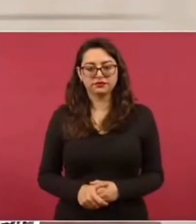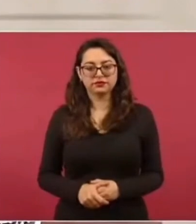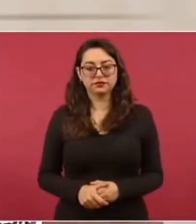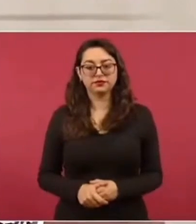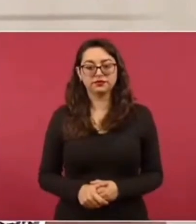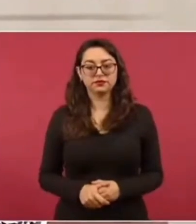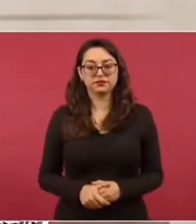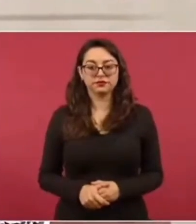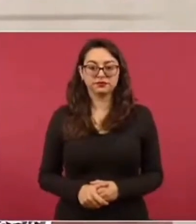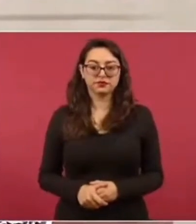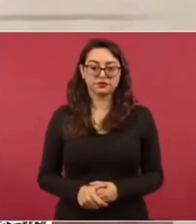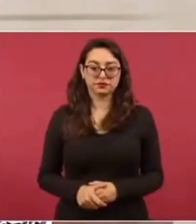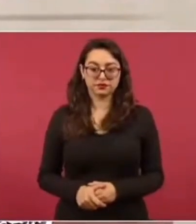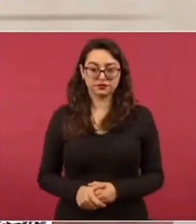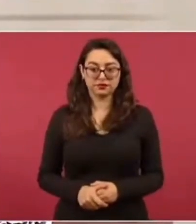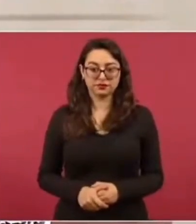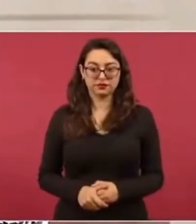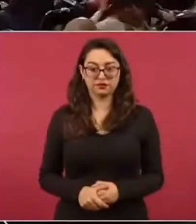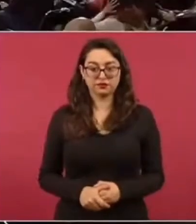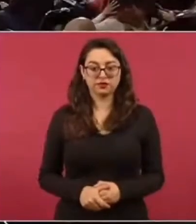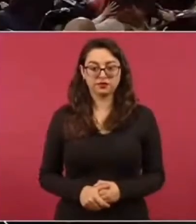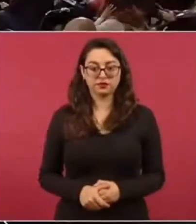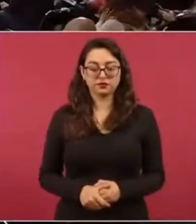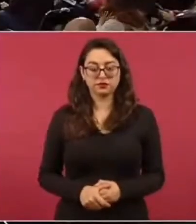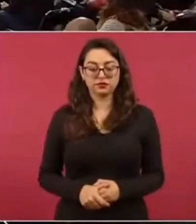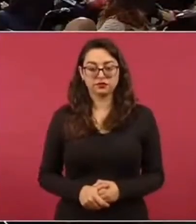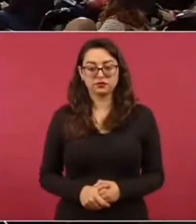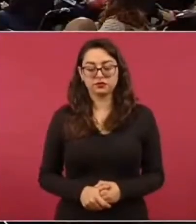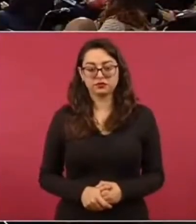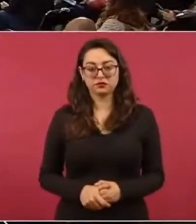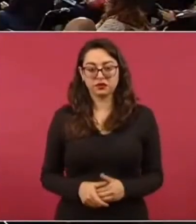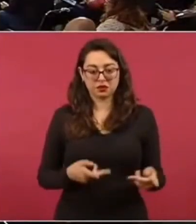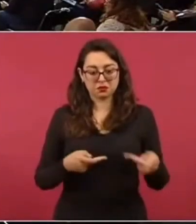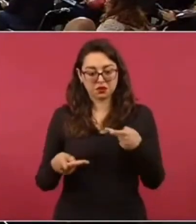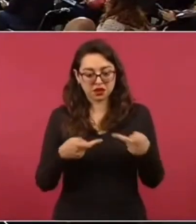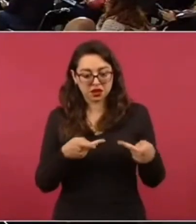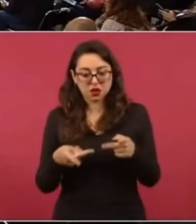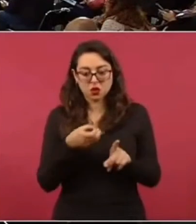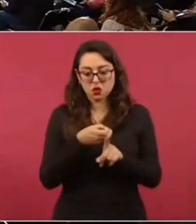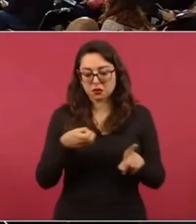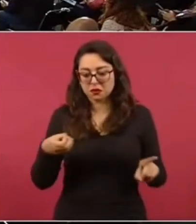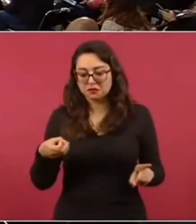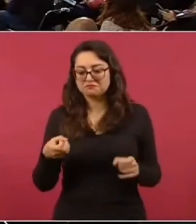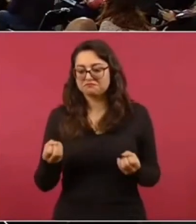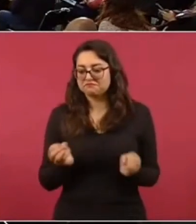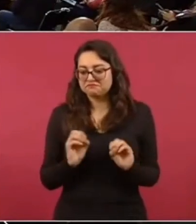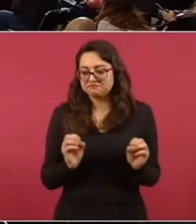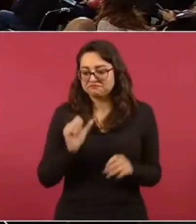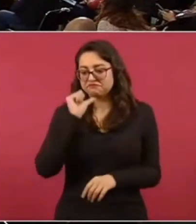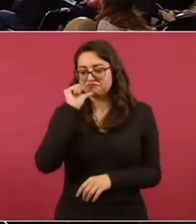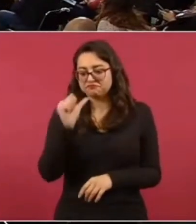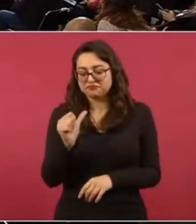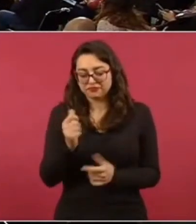Y no había planeación. Ahora hay que regresar a eso.